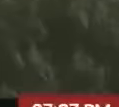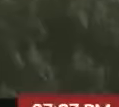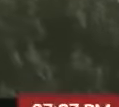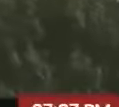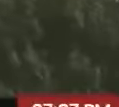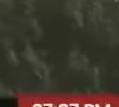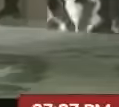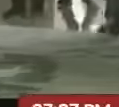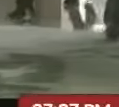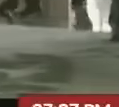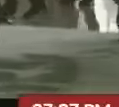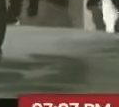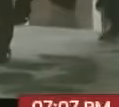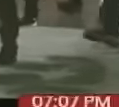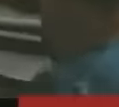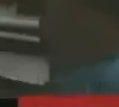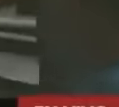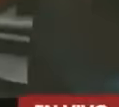Jueves.